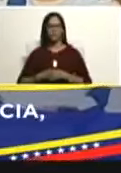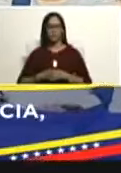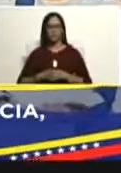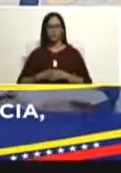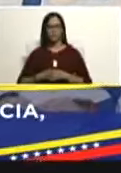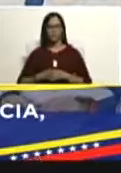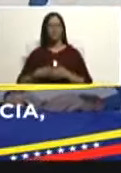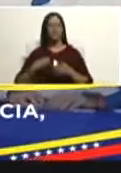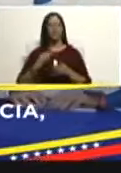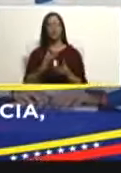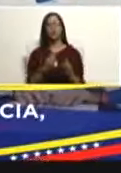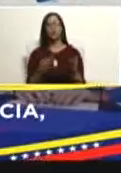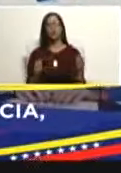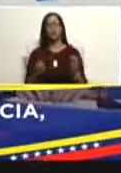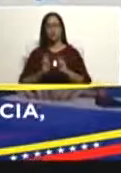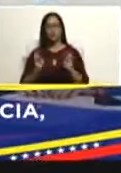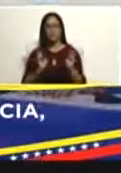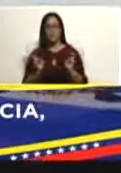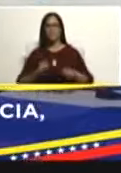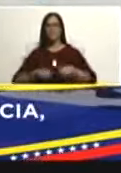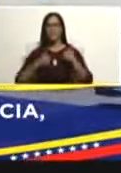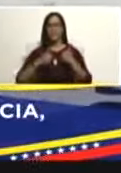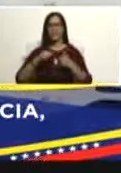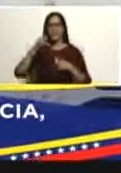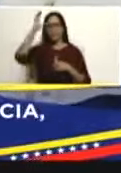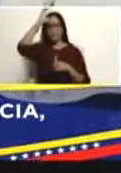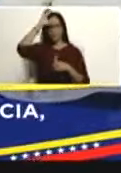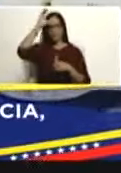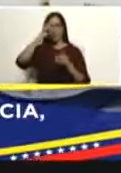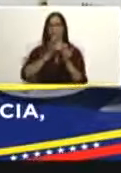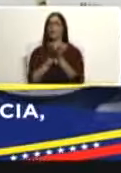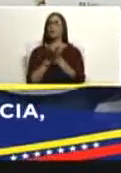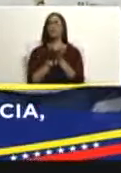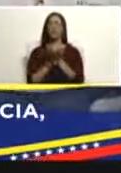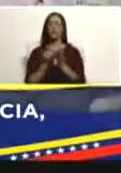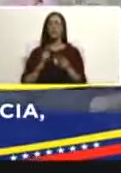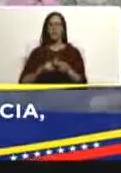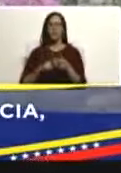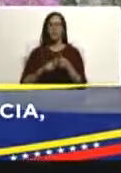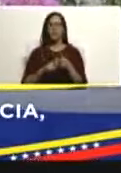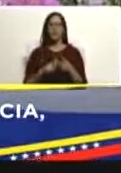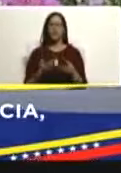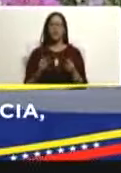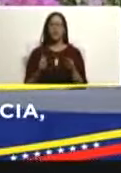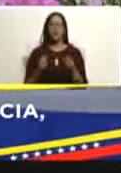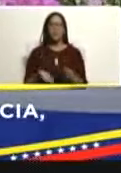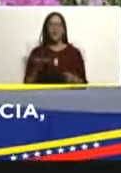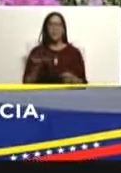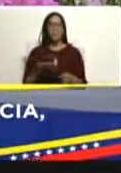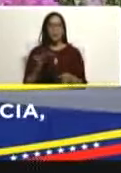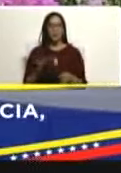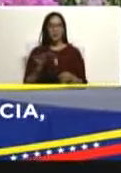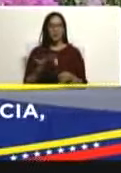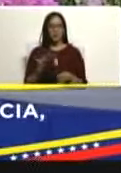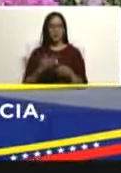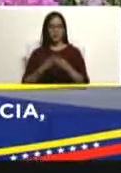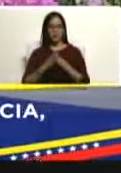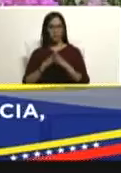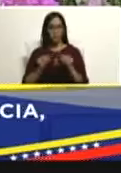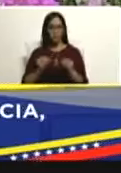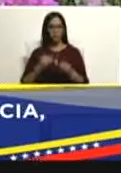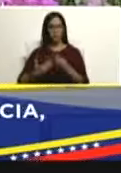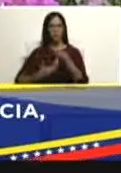Y en muchas áreas más del conocimiento y del estudio. Así que es muy importante todo el proceso que hemos